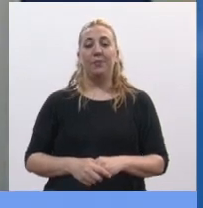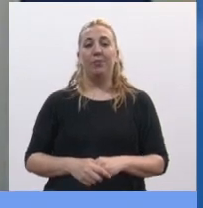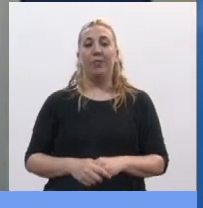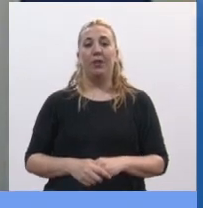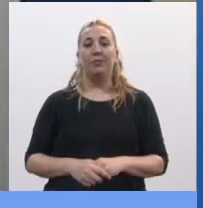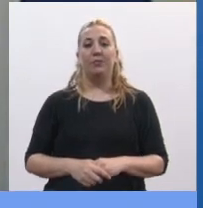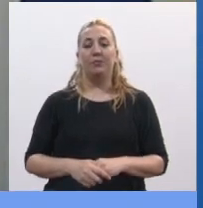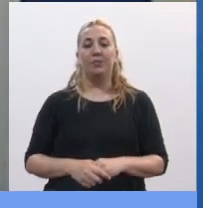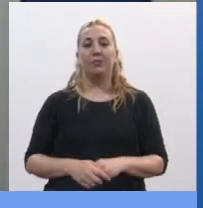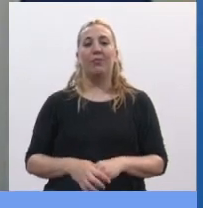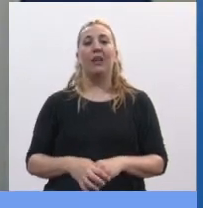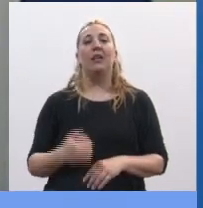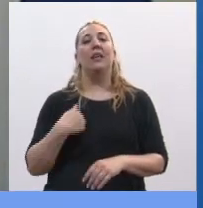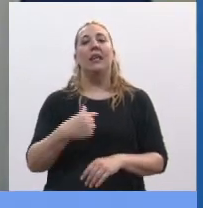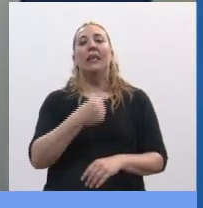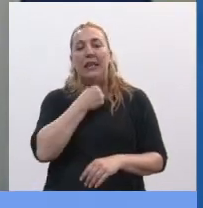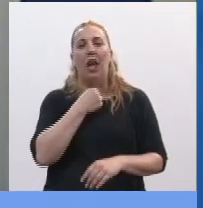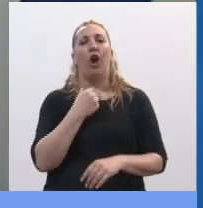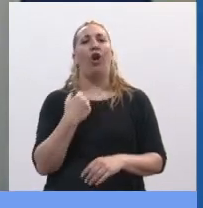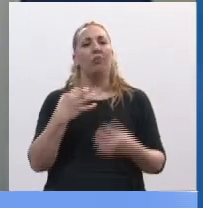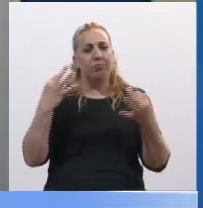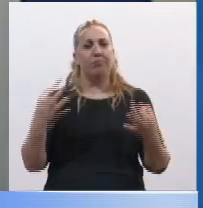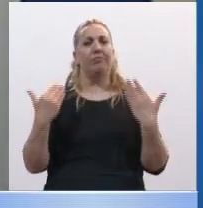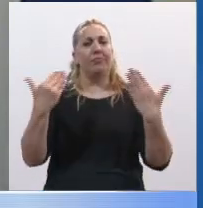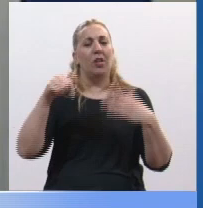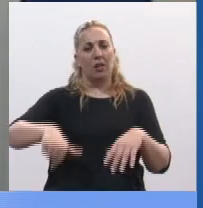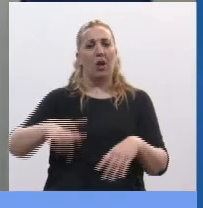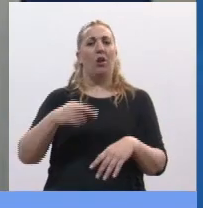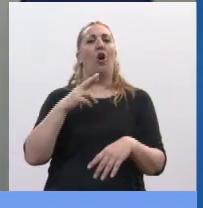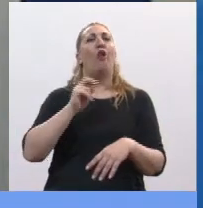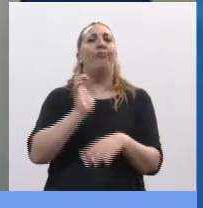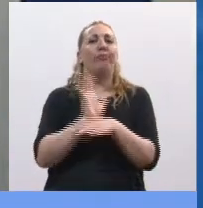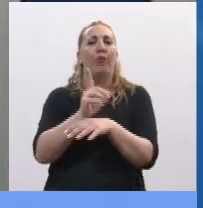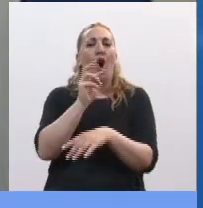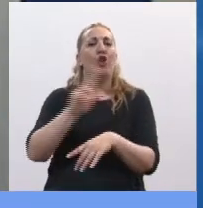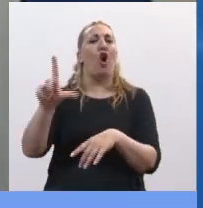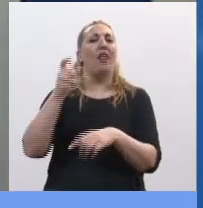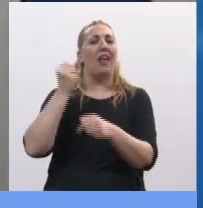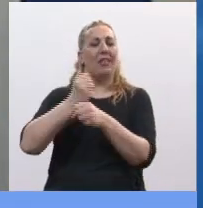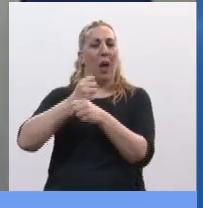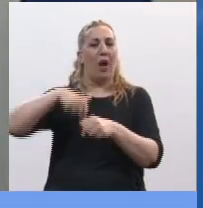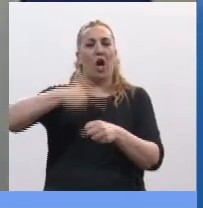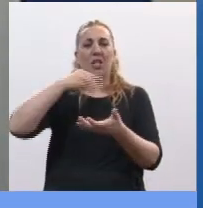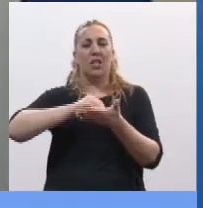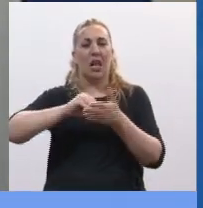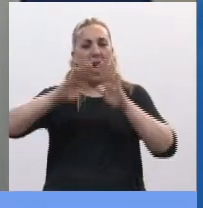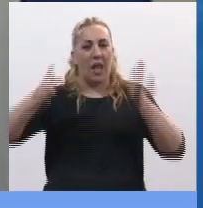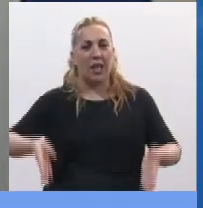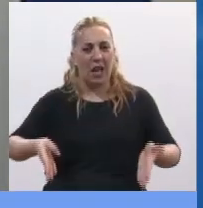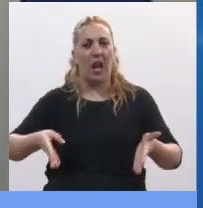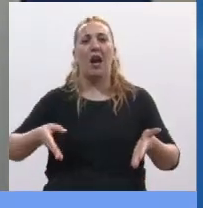Presidenta, quiero reivindicar el rol del Senado de la Nación Argentina. Y creo que en esto no puede